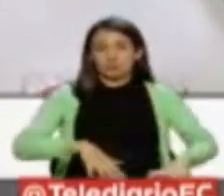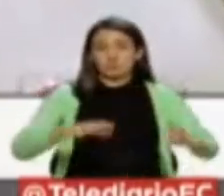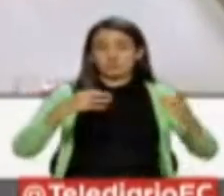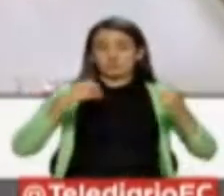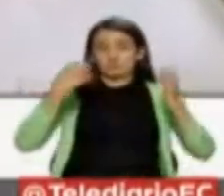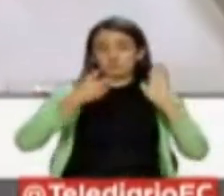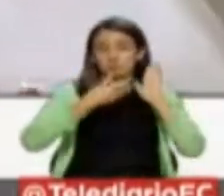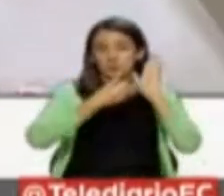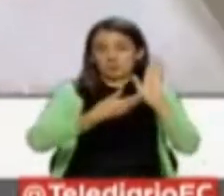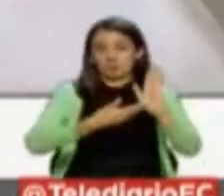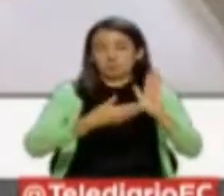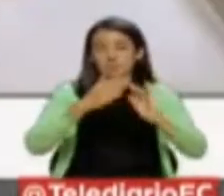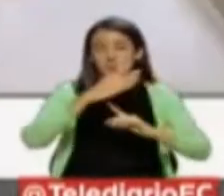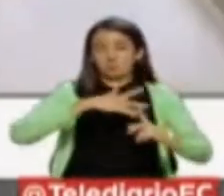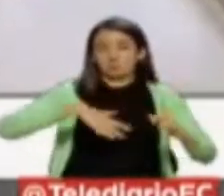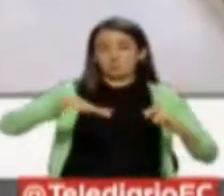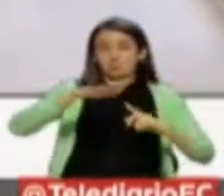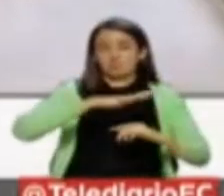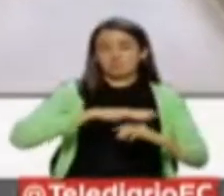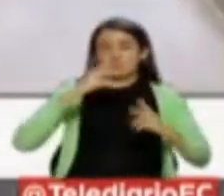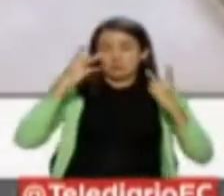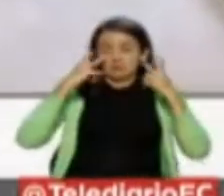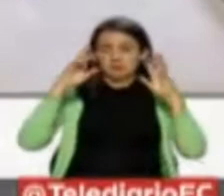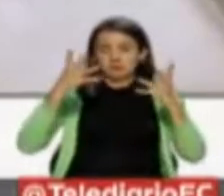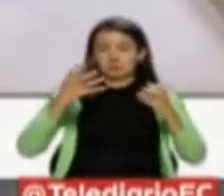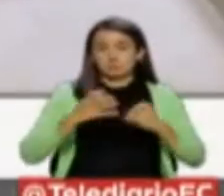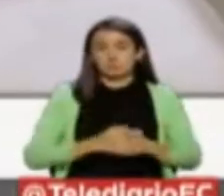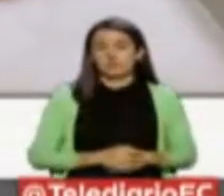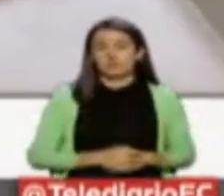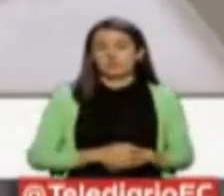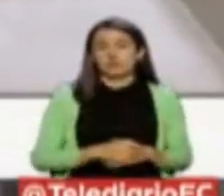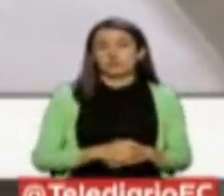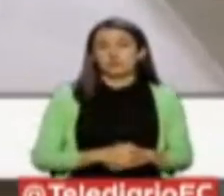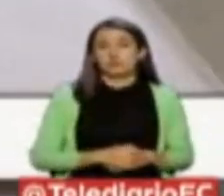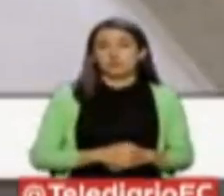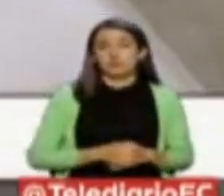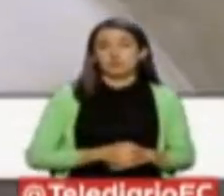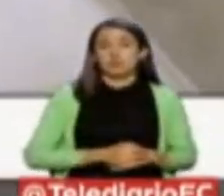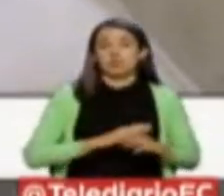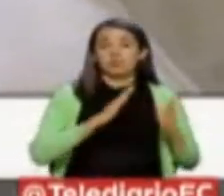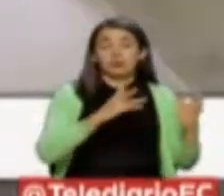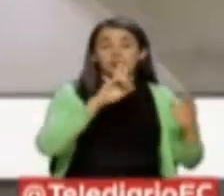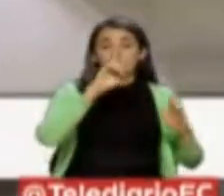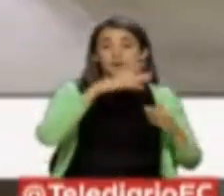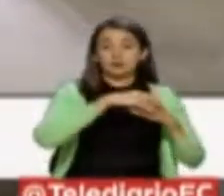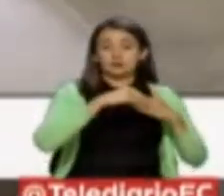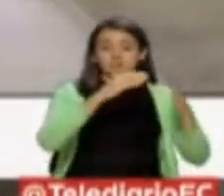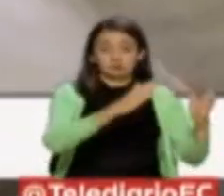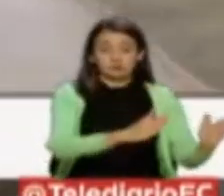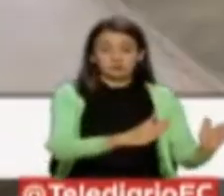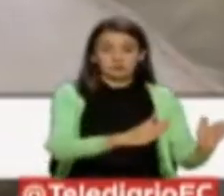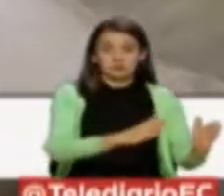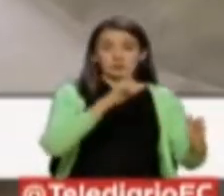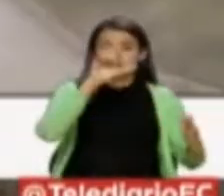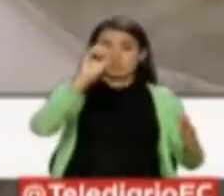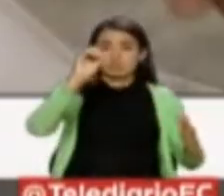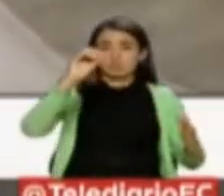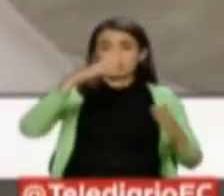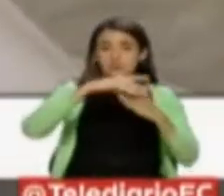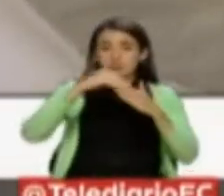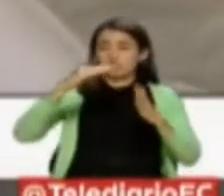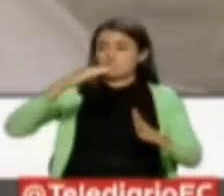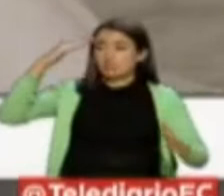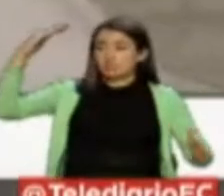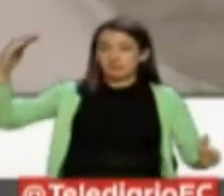disposición, como nos comentaba, en El Ejido para las personas que estén interesadas? Ya, tengo desde $2 hasta $30.